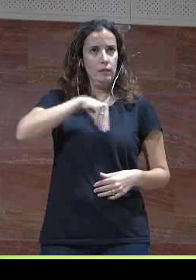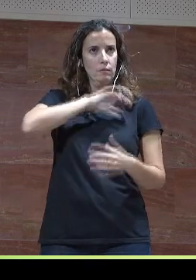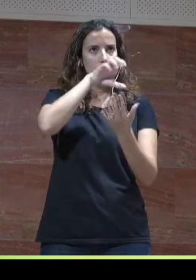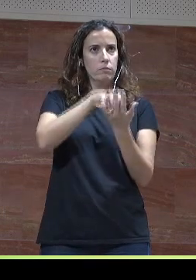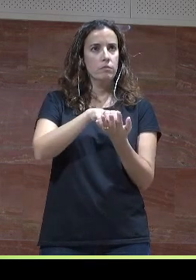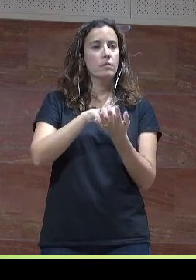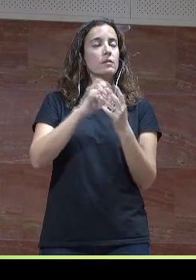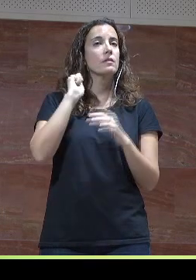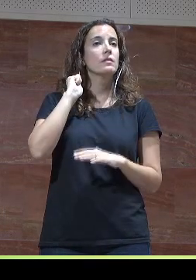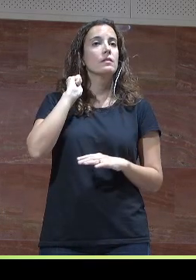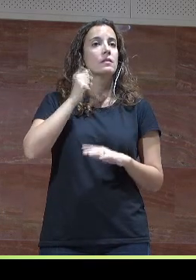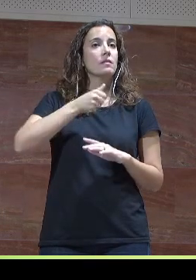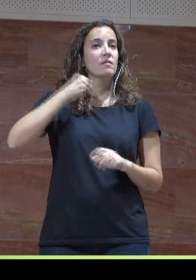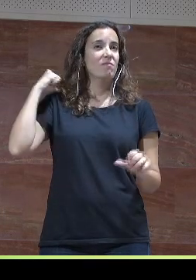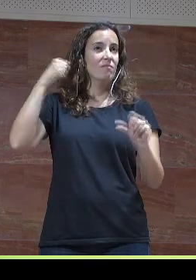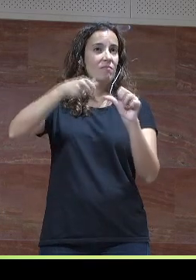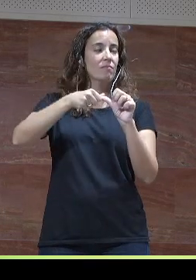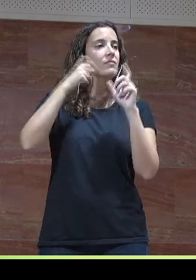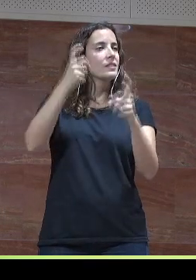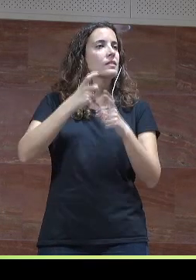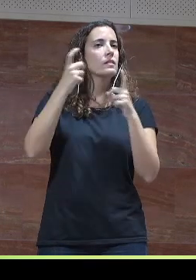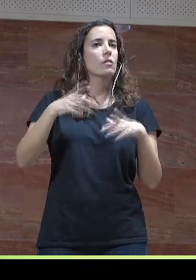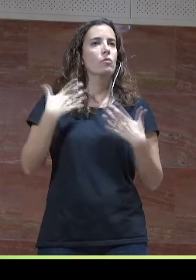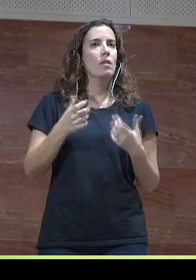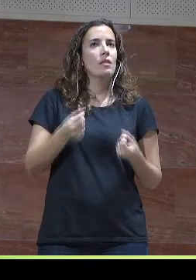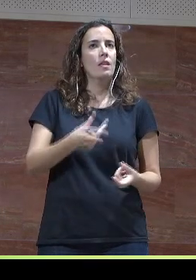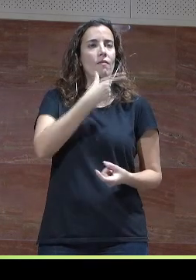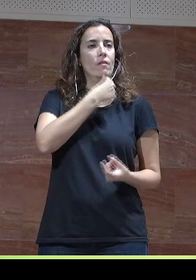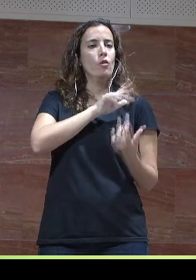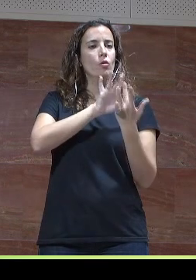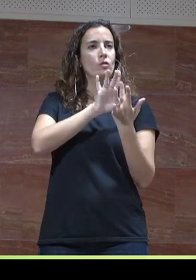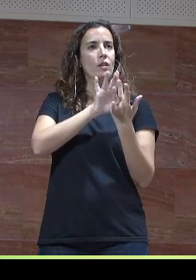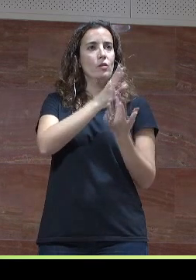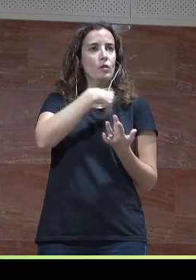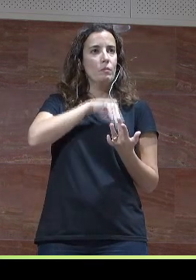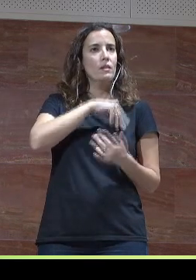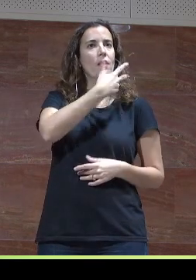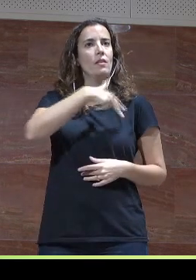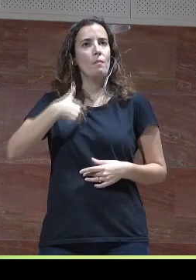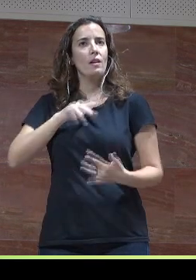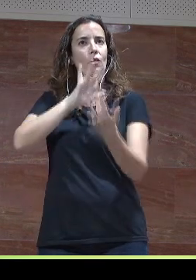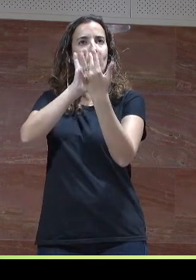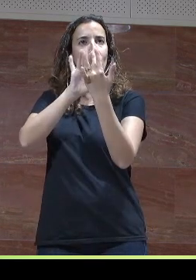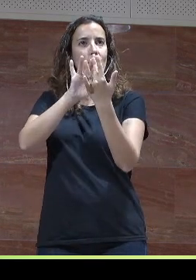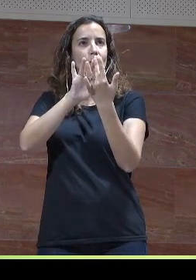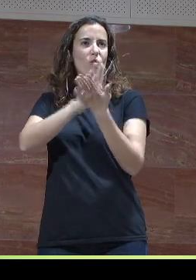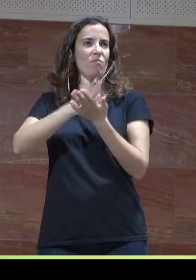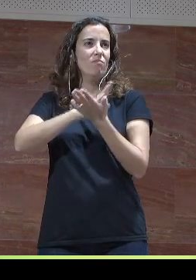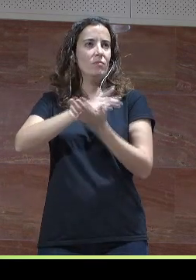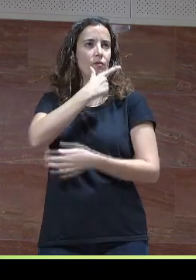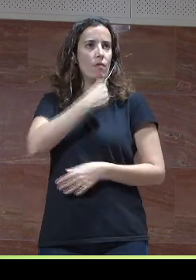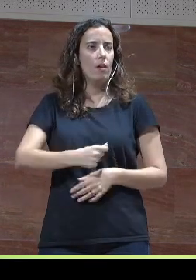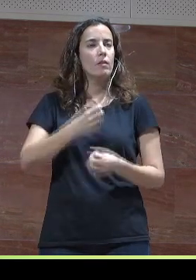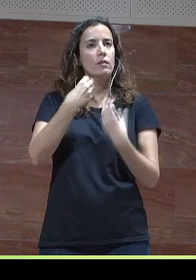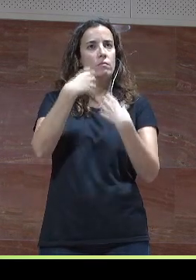durante esos años pues, ha intentado pues, facilitar el contacto entre España y Dinamarca y darnos a conocer